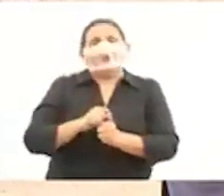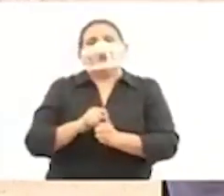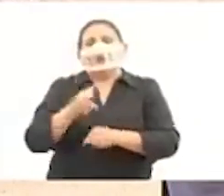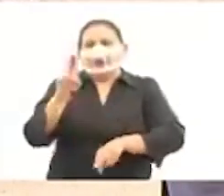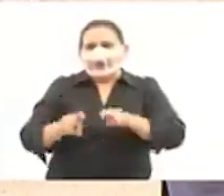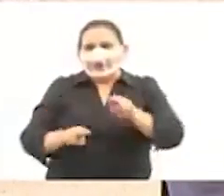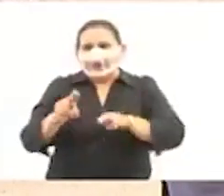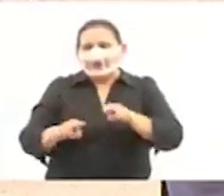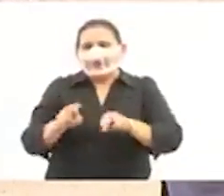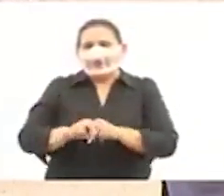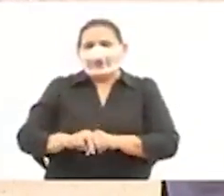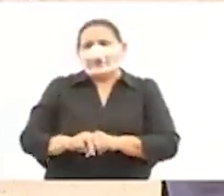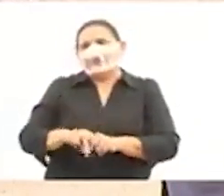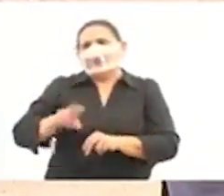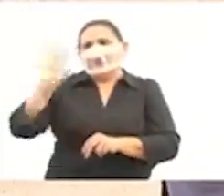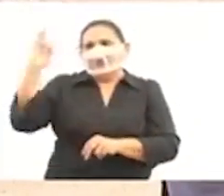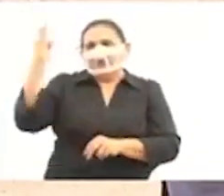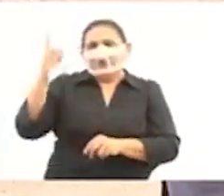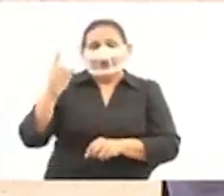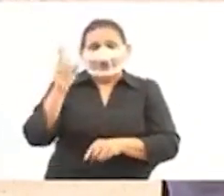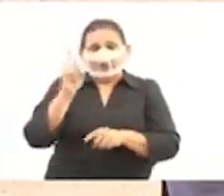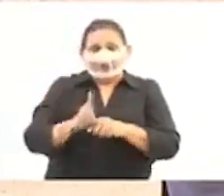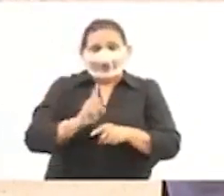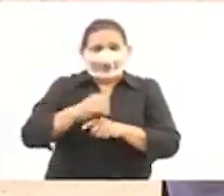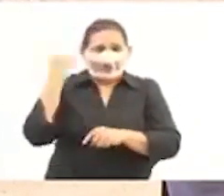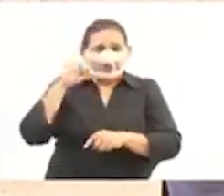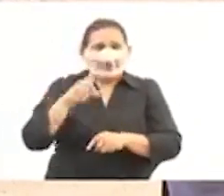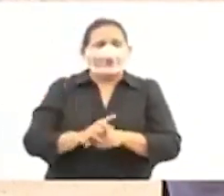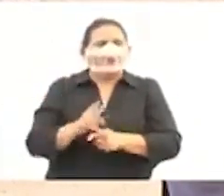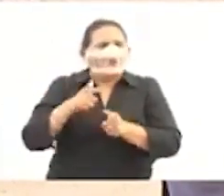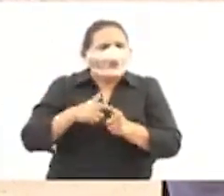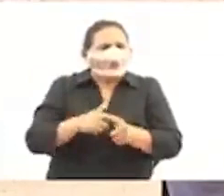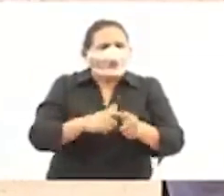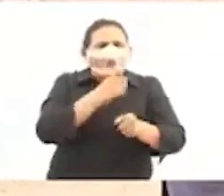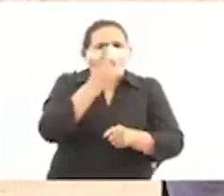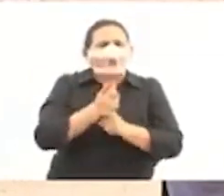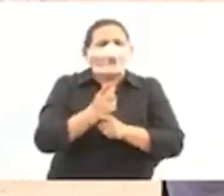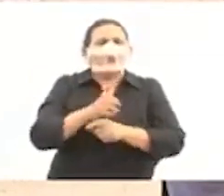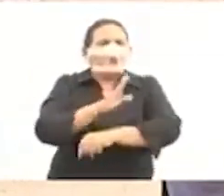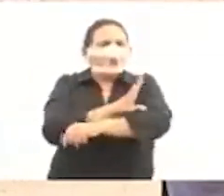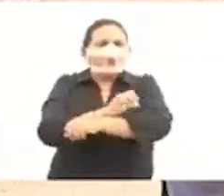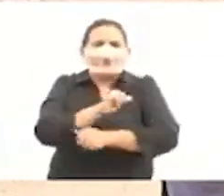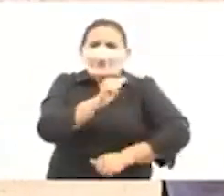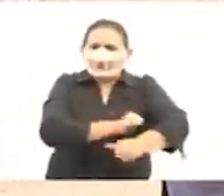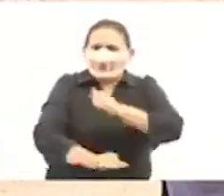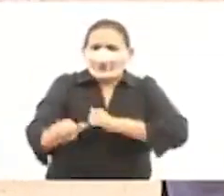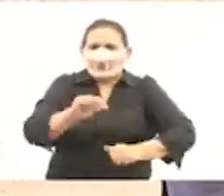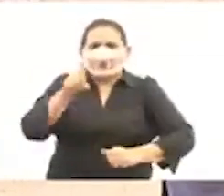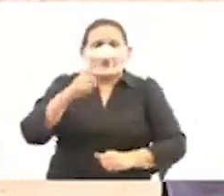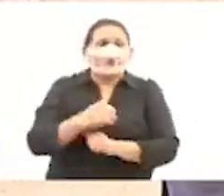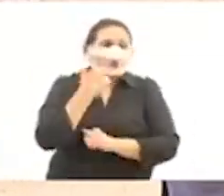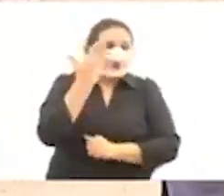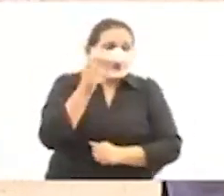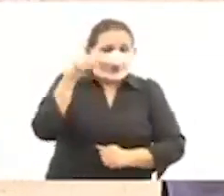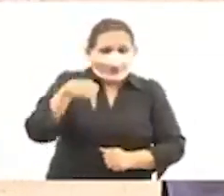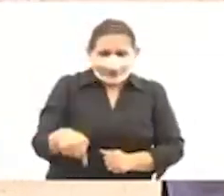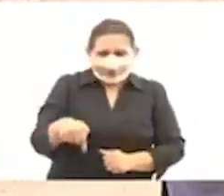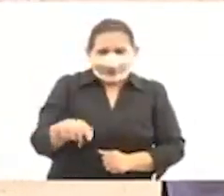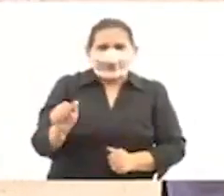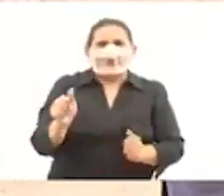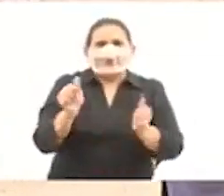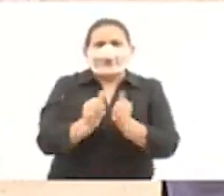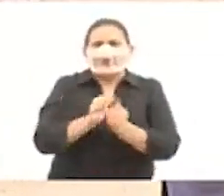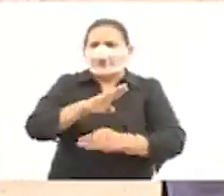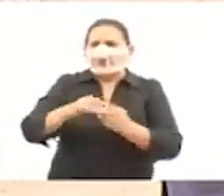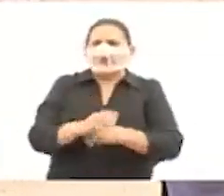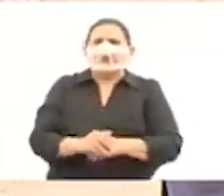y que desde yucatán seguiremos diciendo que las energías renovables son lo que queremos aquí y con todas